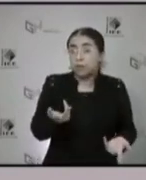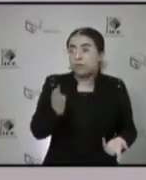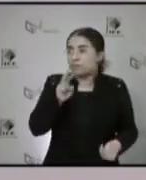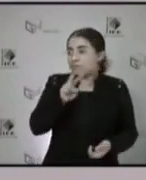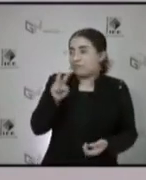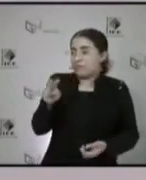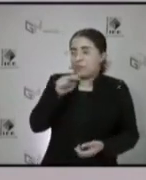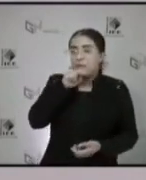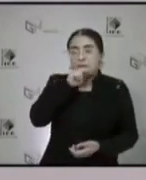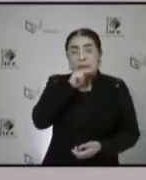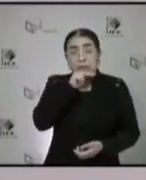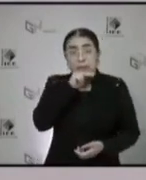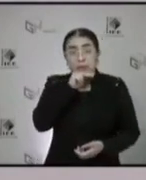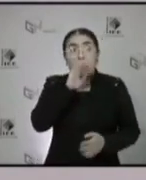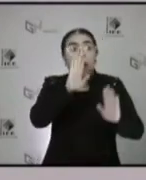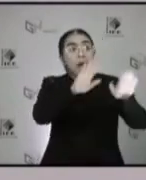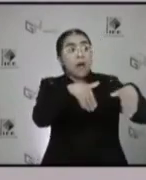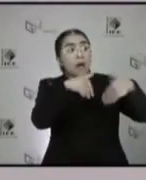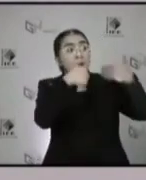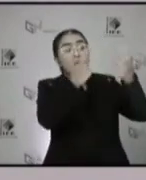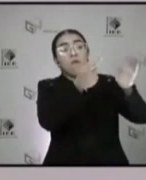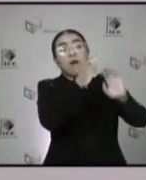es que allá afuera,